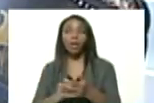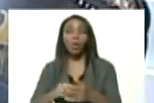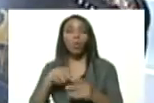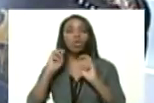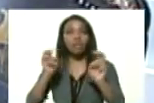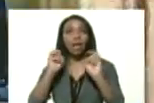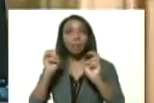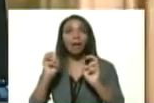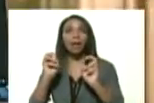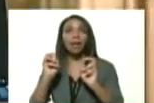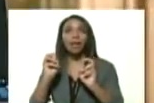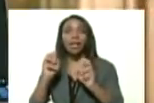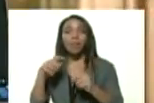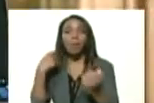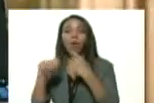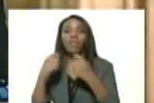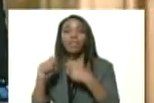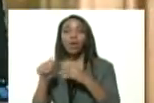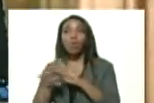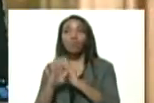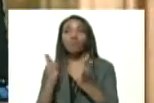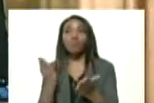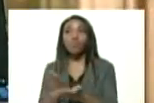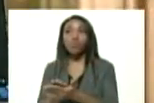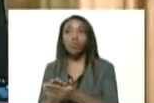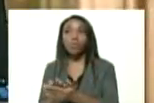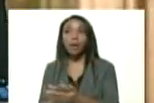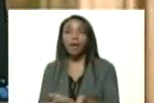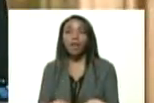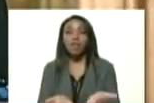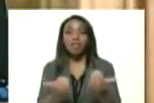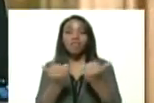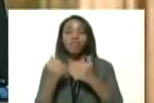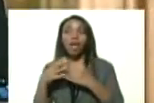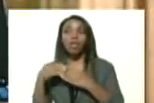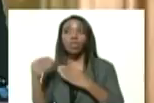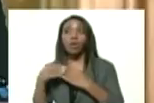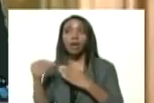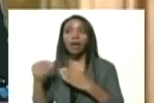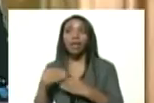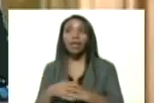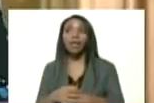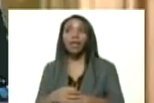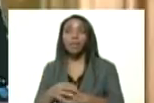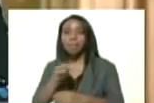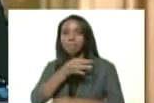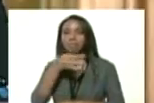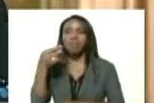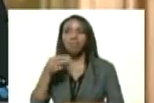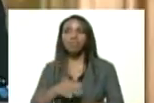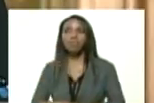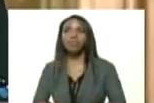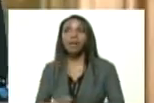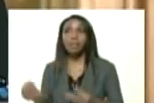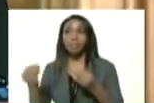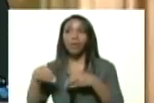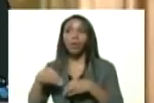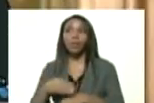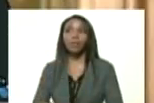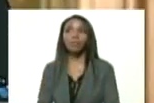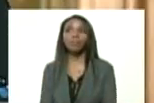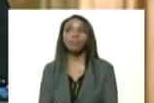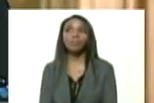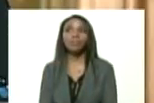y vamos a venderlo al mundo para tener ingresos en dólares extraordinarios estamos de acuerdo